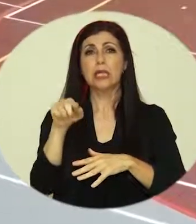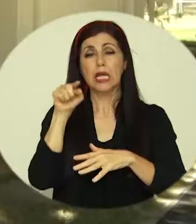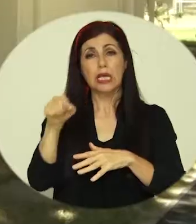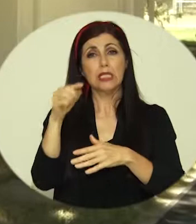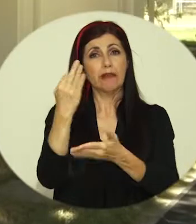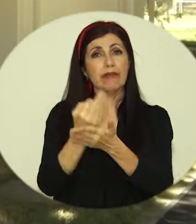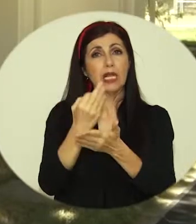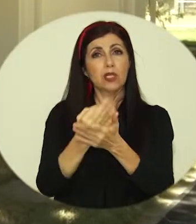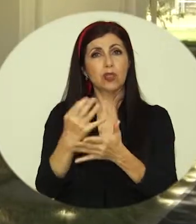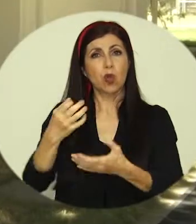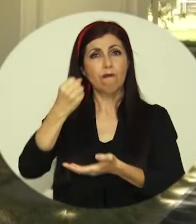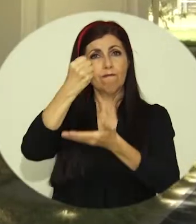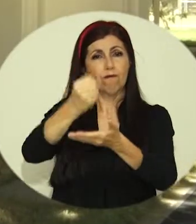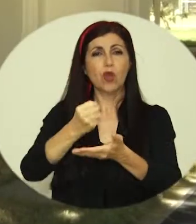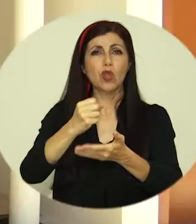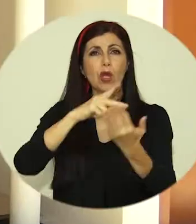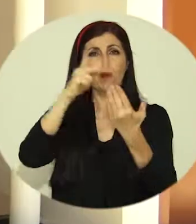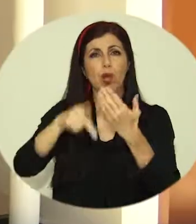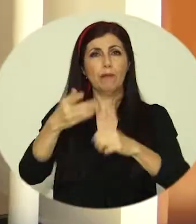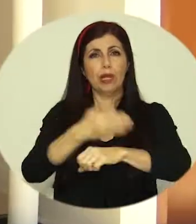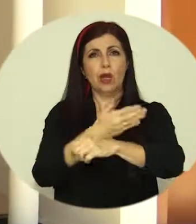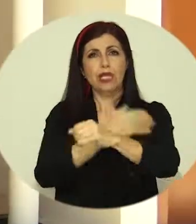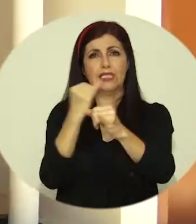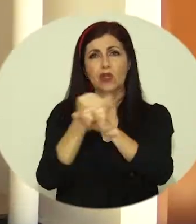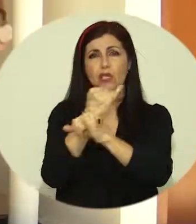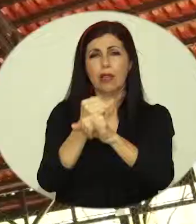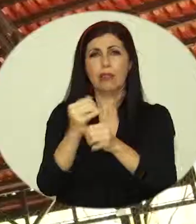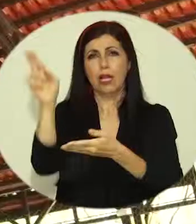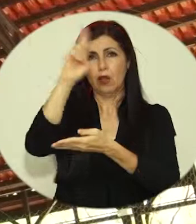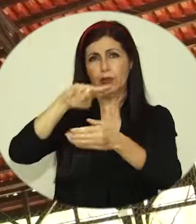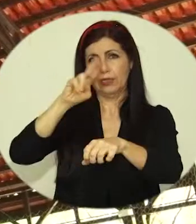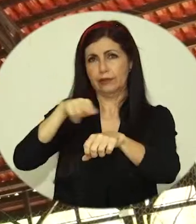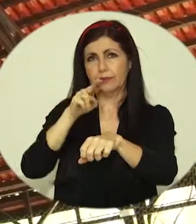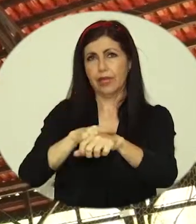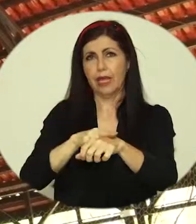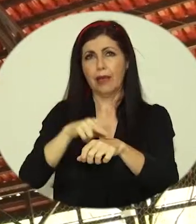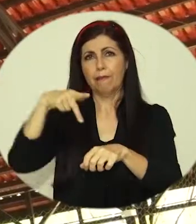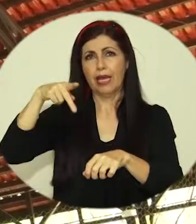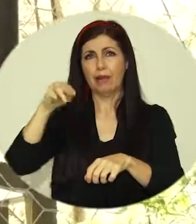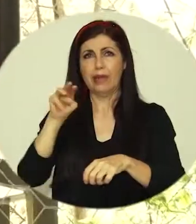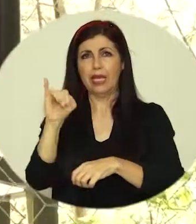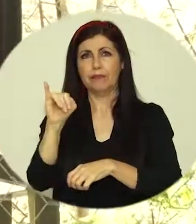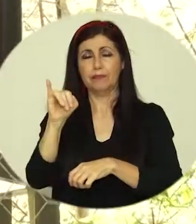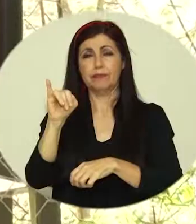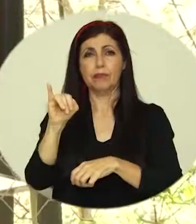colones y se financió con fondos del Programa de Mejoramiento Institucional de la UNA.